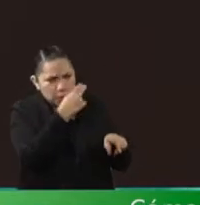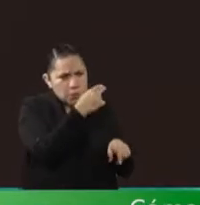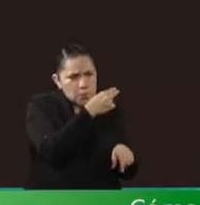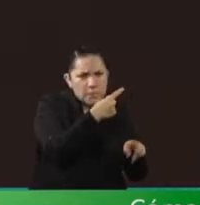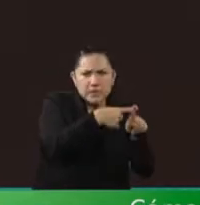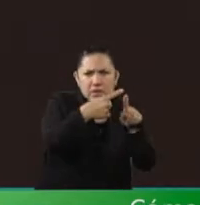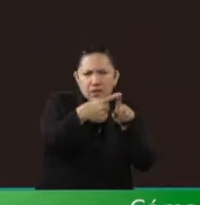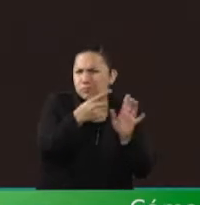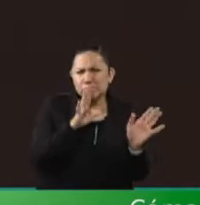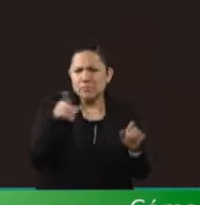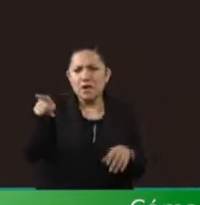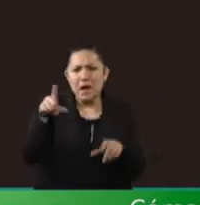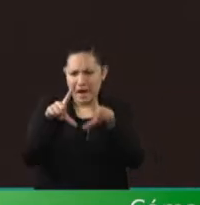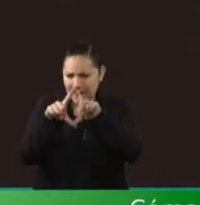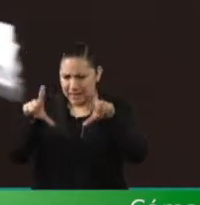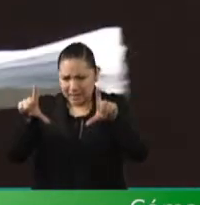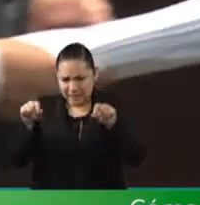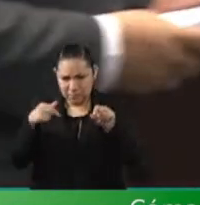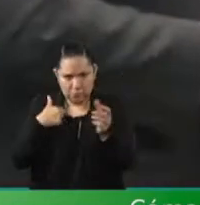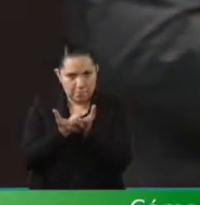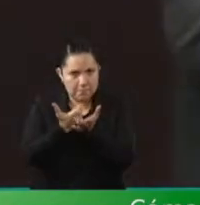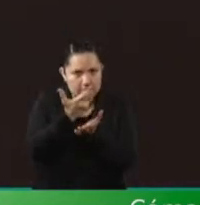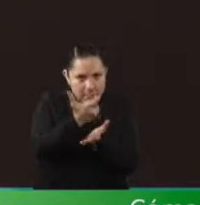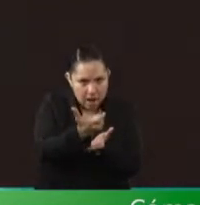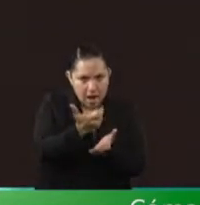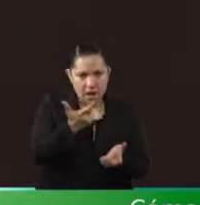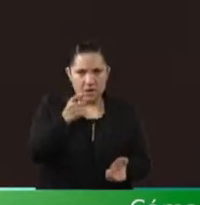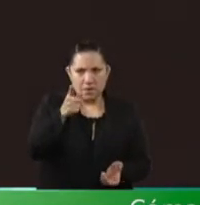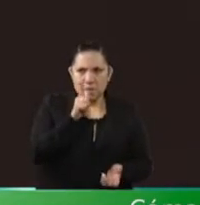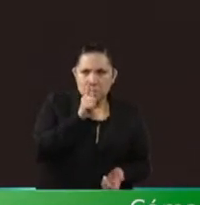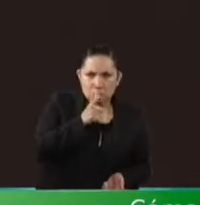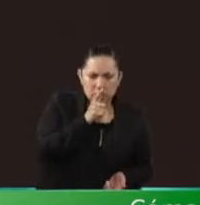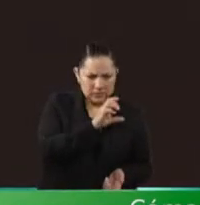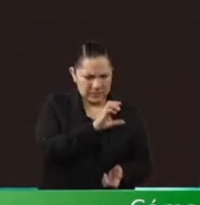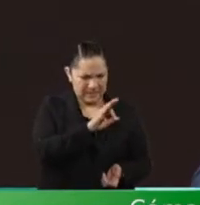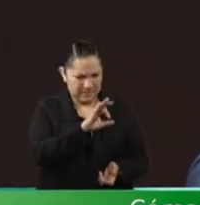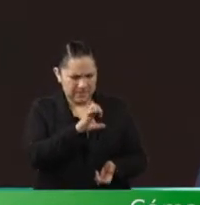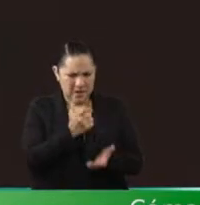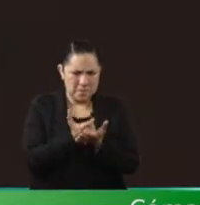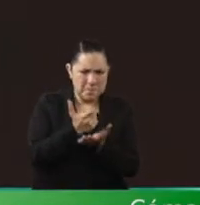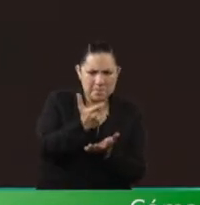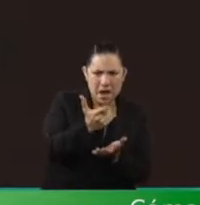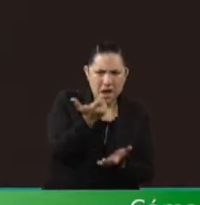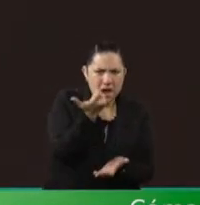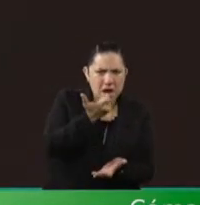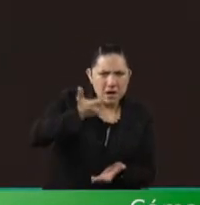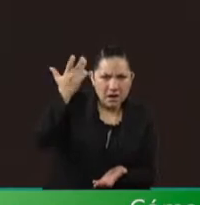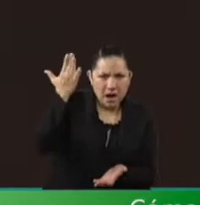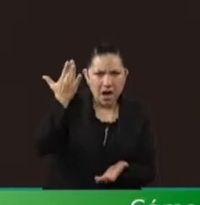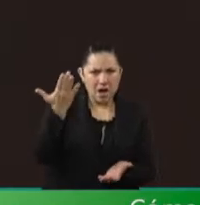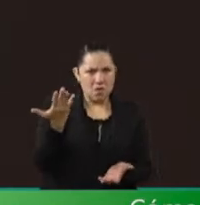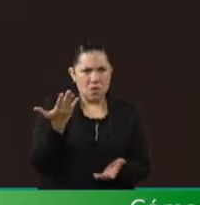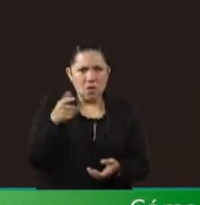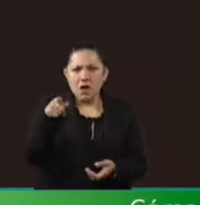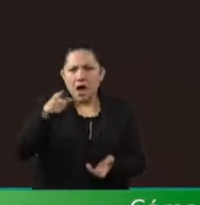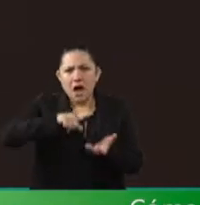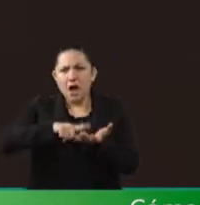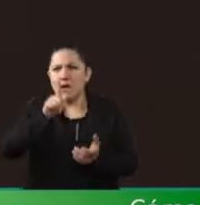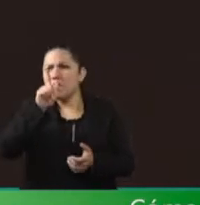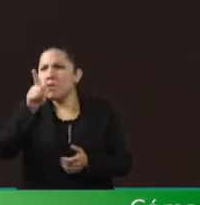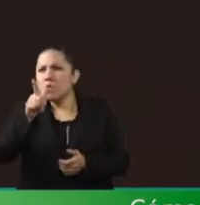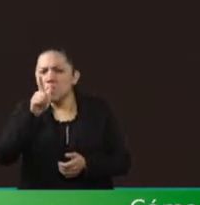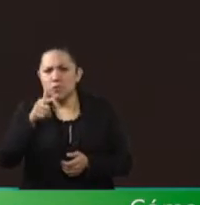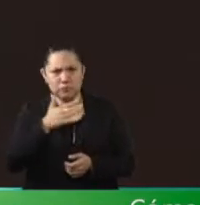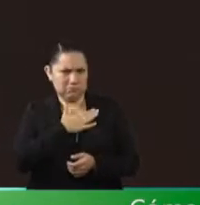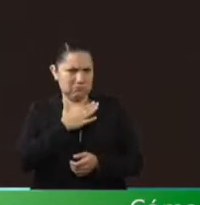en donde realmente los recibos son caros saben de constantes apagones que les afectan en